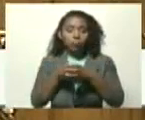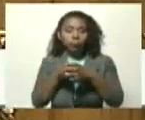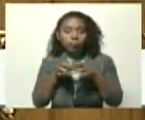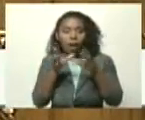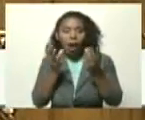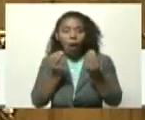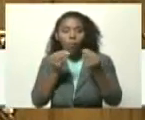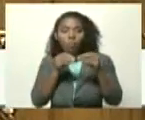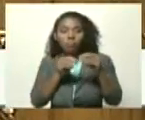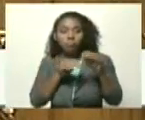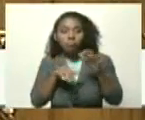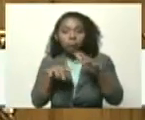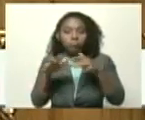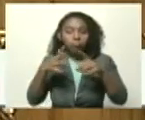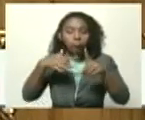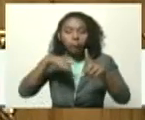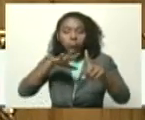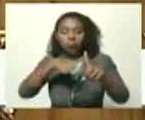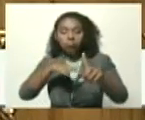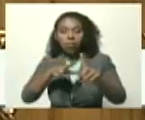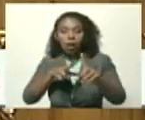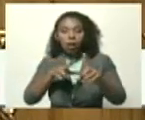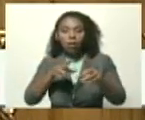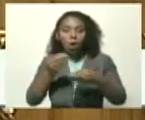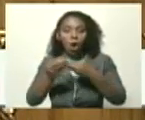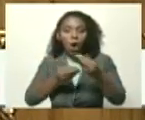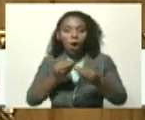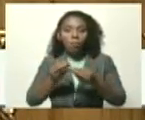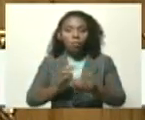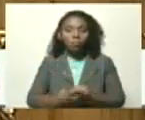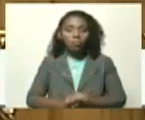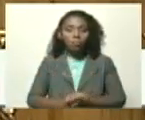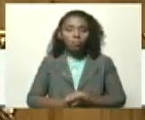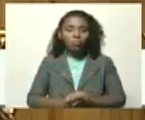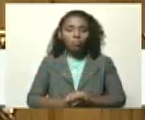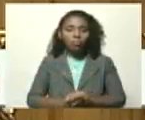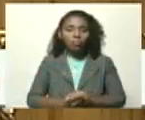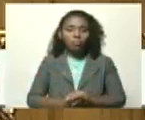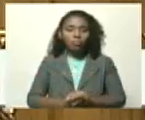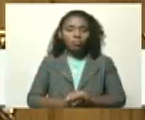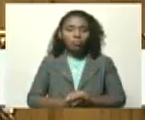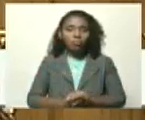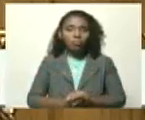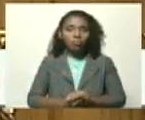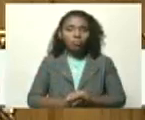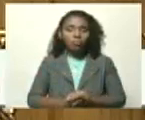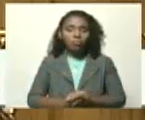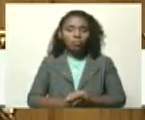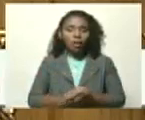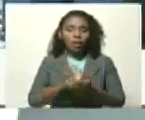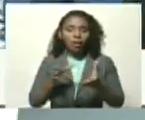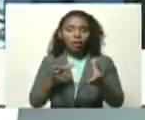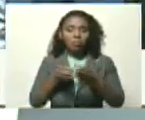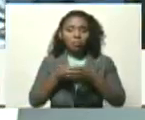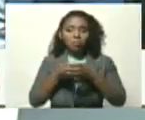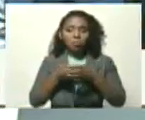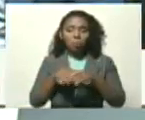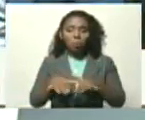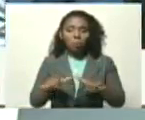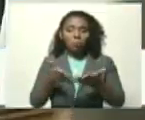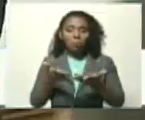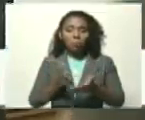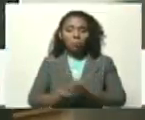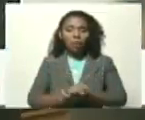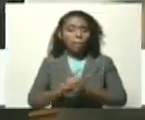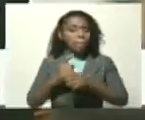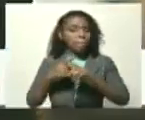para repartirse el botín. La botija ni tan vacía.